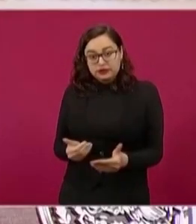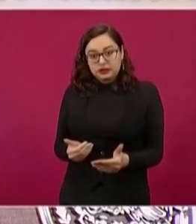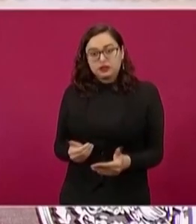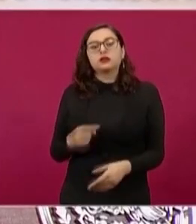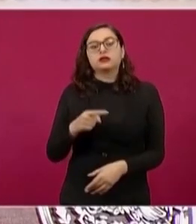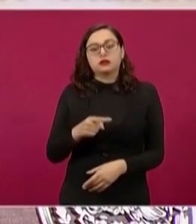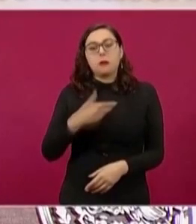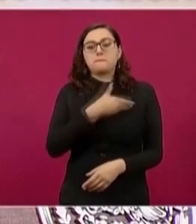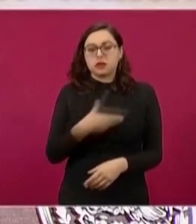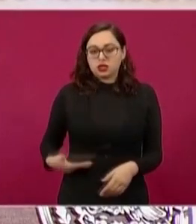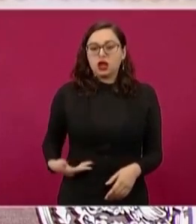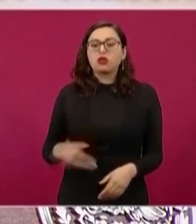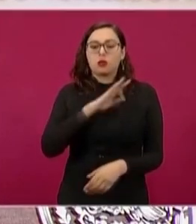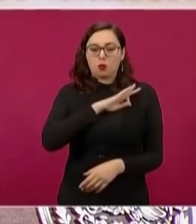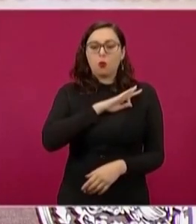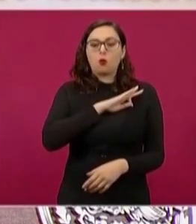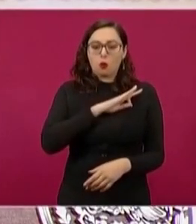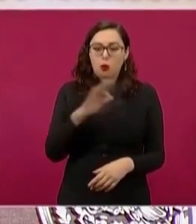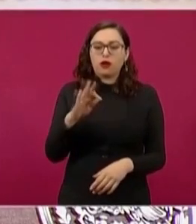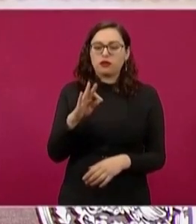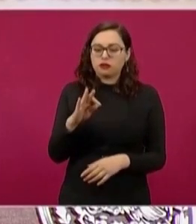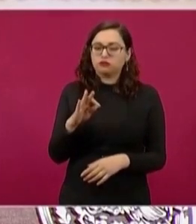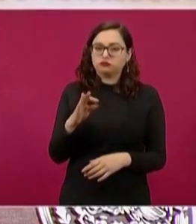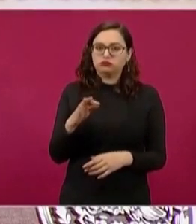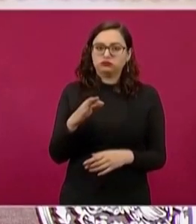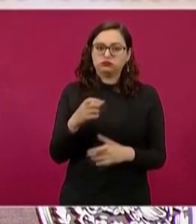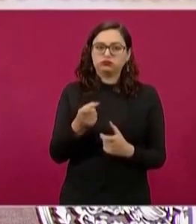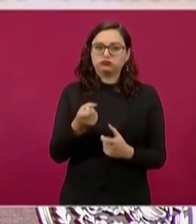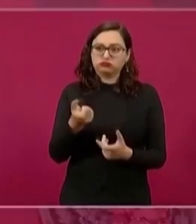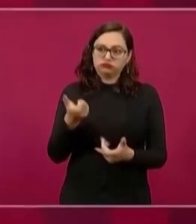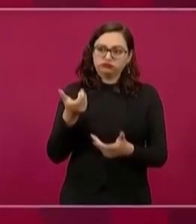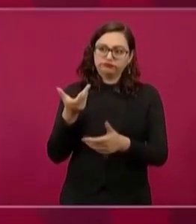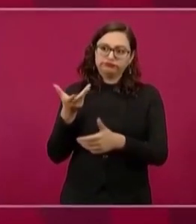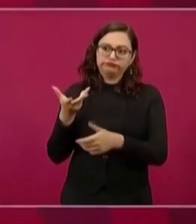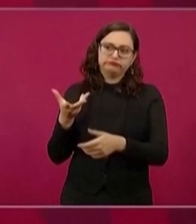hacer uso de esta facultad.